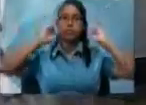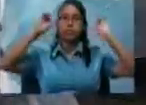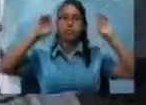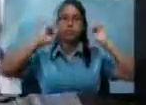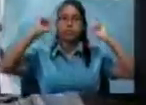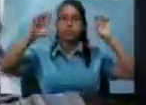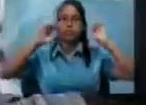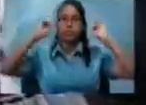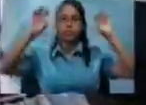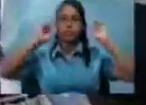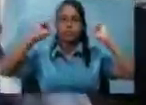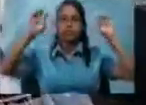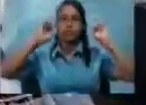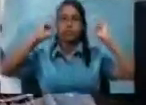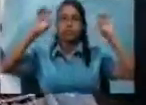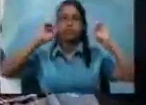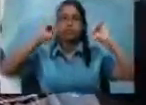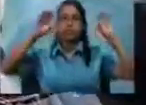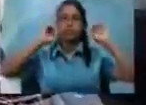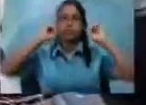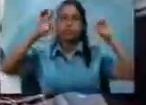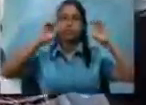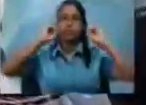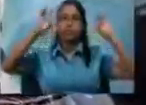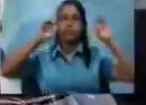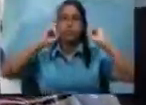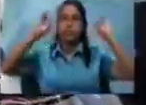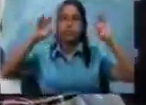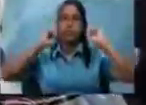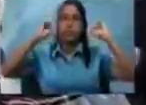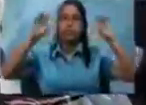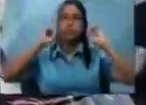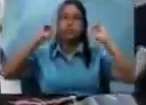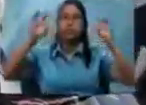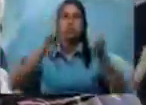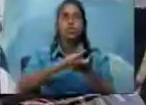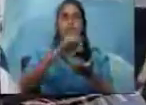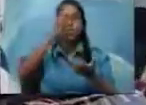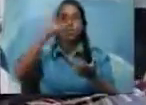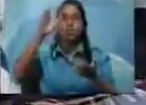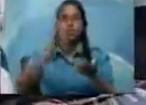guarde Gloria a Dios Gloria a Dios Gloria di